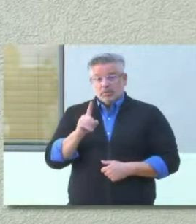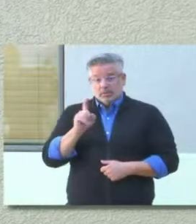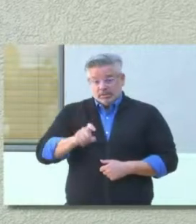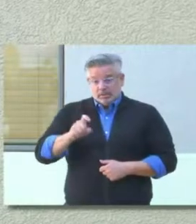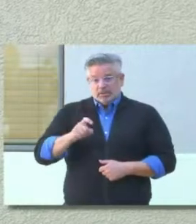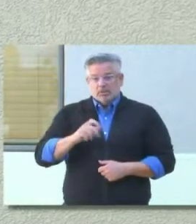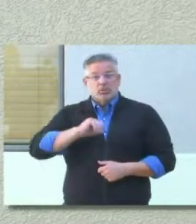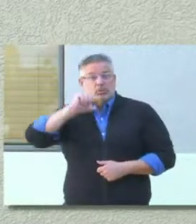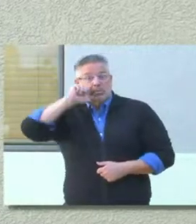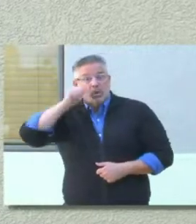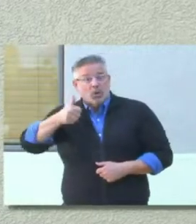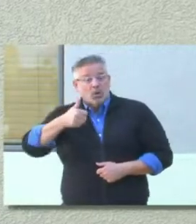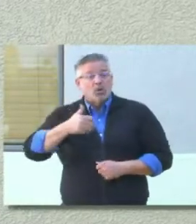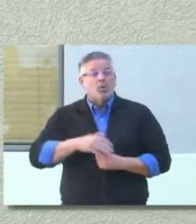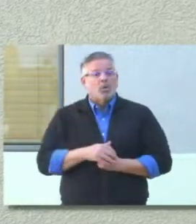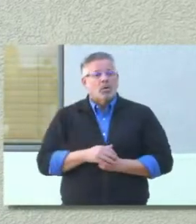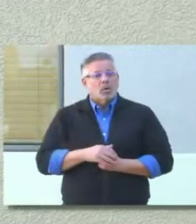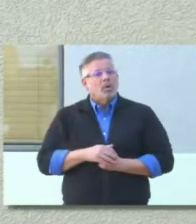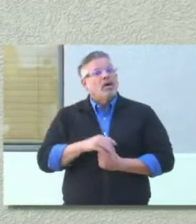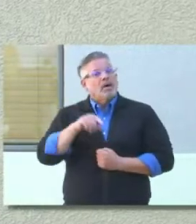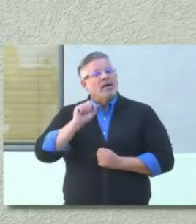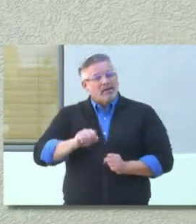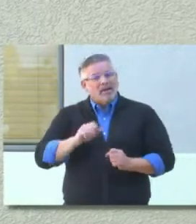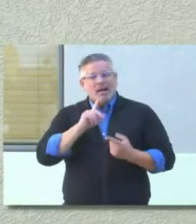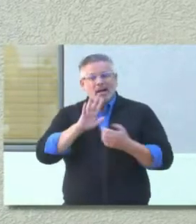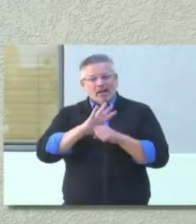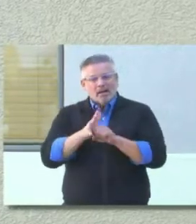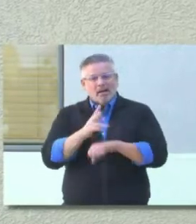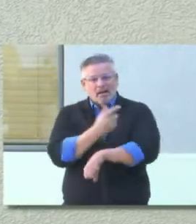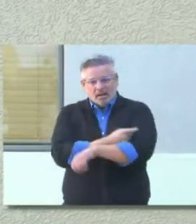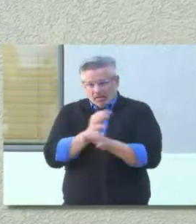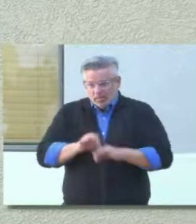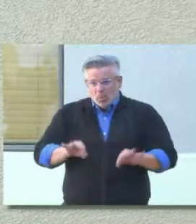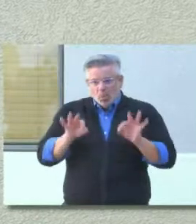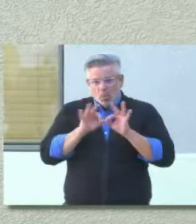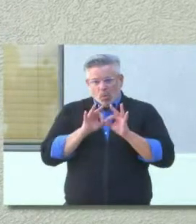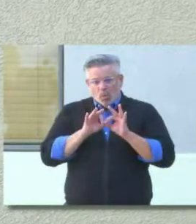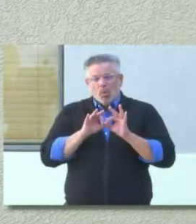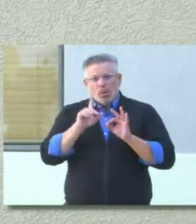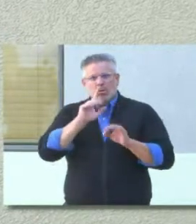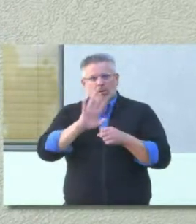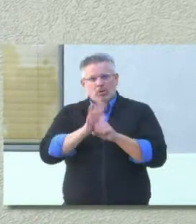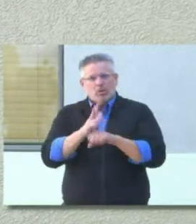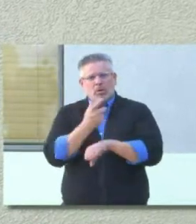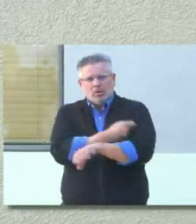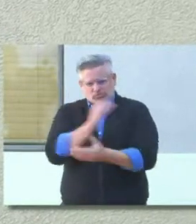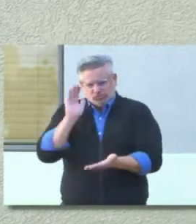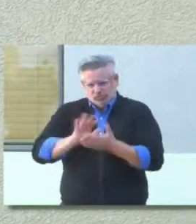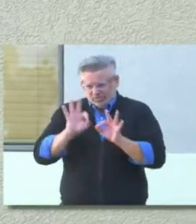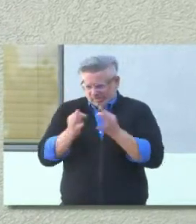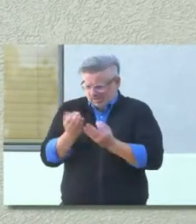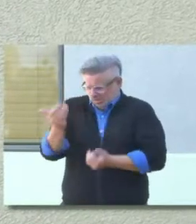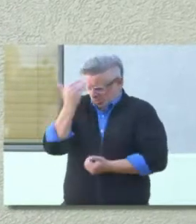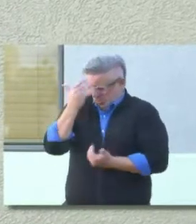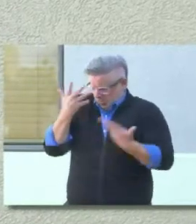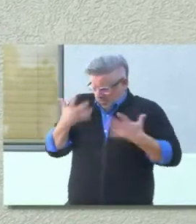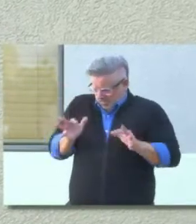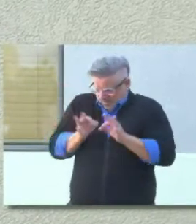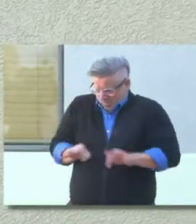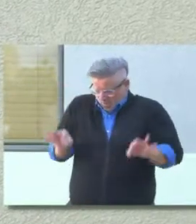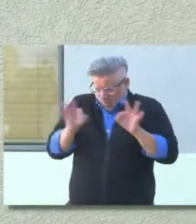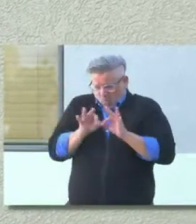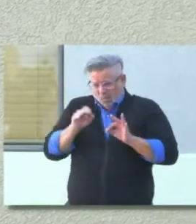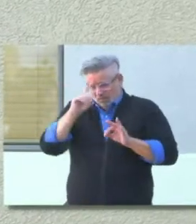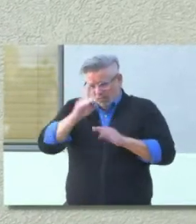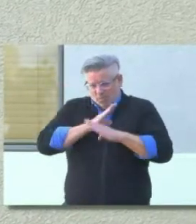cita mañana y están tan entusiasmados por primera vez ir a recibir su vacuna, porque bien entienden qué tan importante es